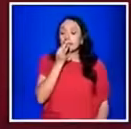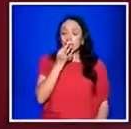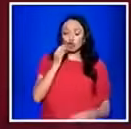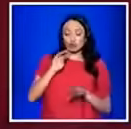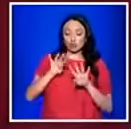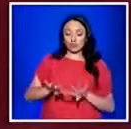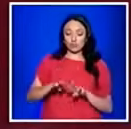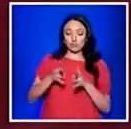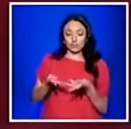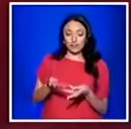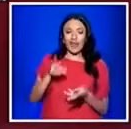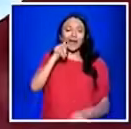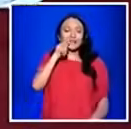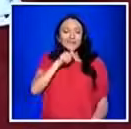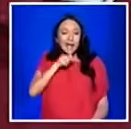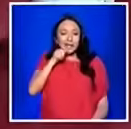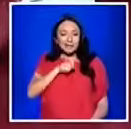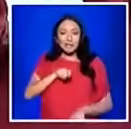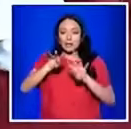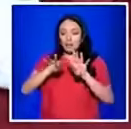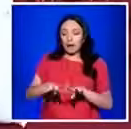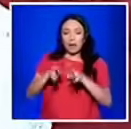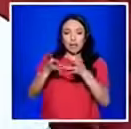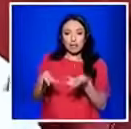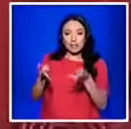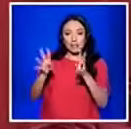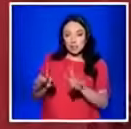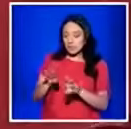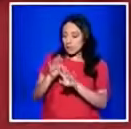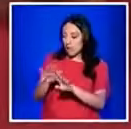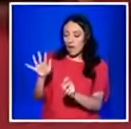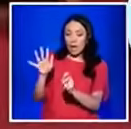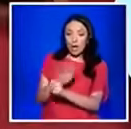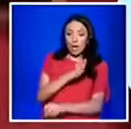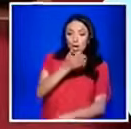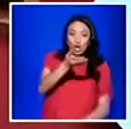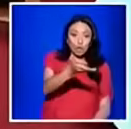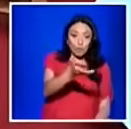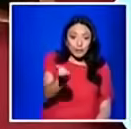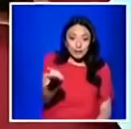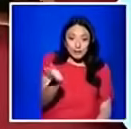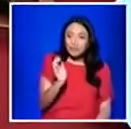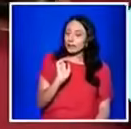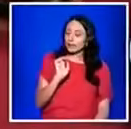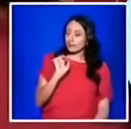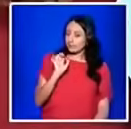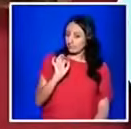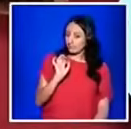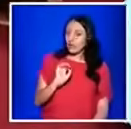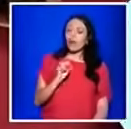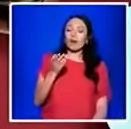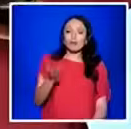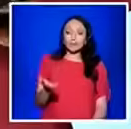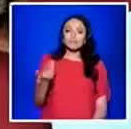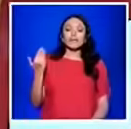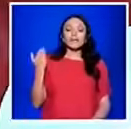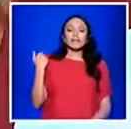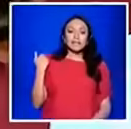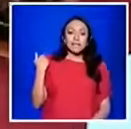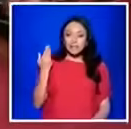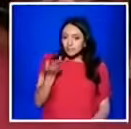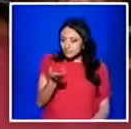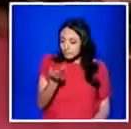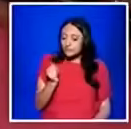carta, carnes parrilladas para festejar con nuestros queridos papacitos. Sí, que vengan. Sí, bueno, les invitamos. Tiene, a ver. Vamos a ver. Aquí